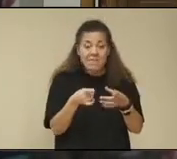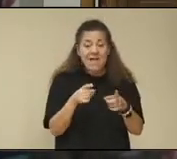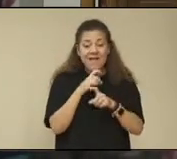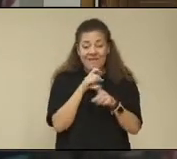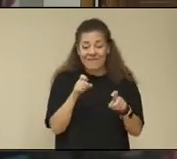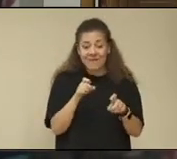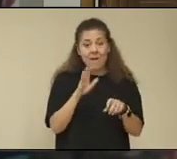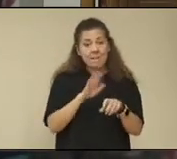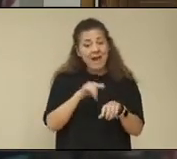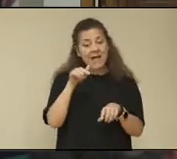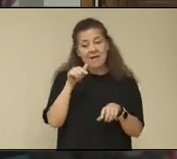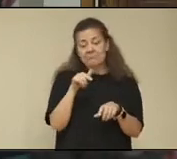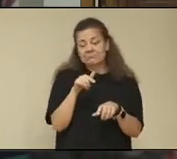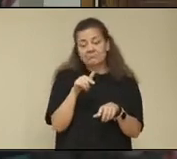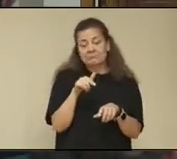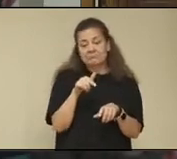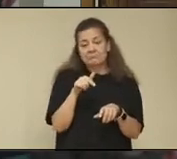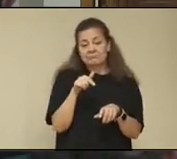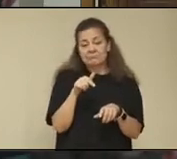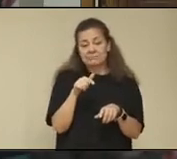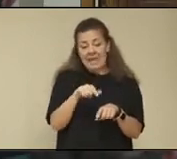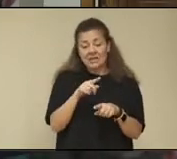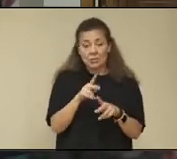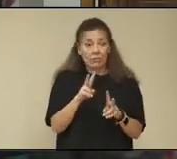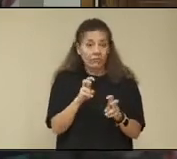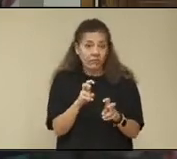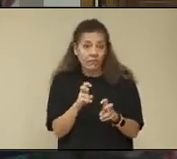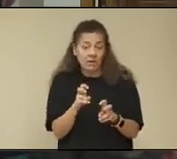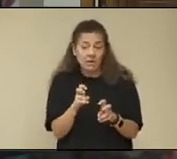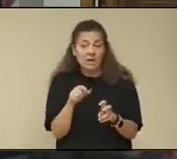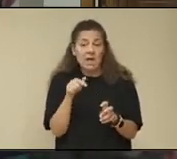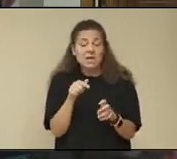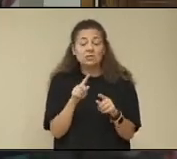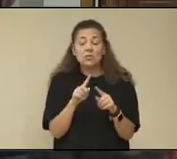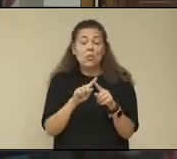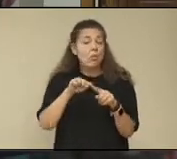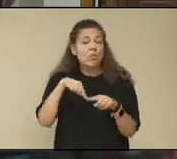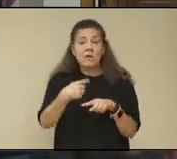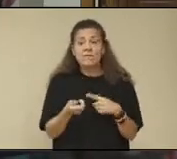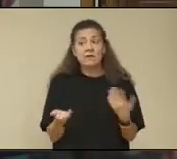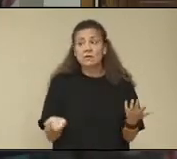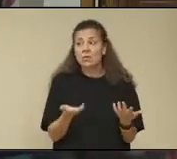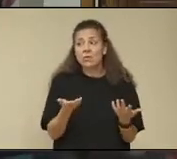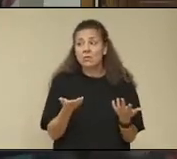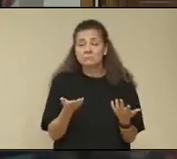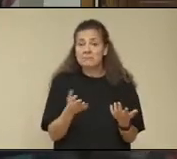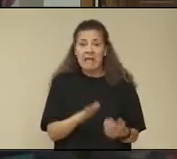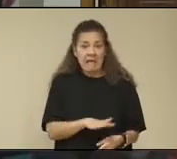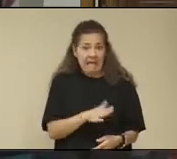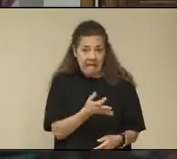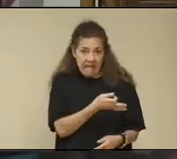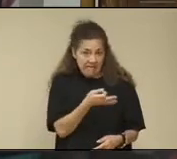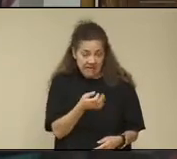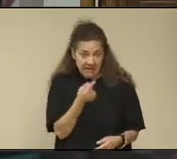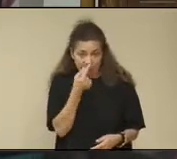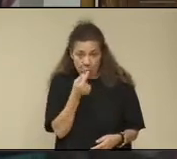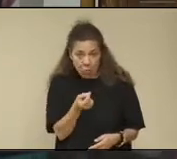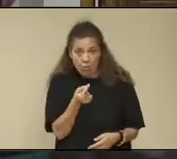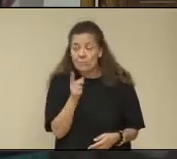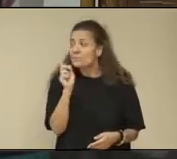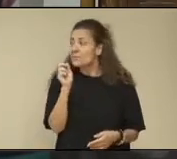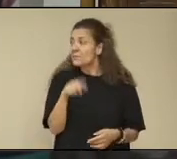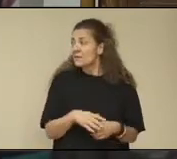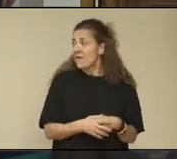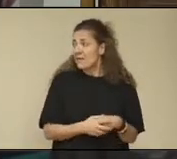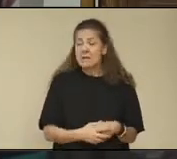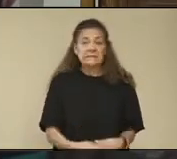inmunogénico, parece ser que es lo que ha tenido un efecto relativamente poco eficiente y aparte que se perdían con